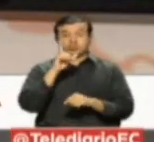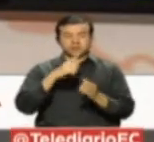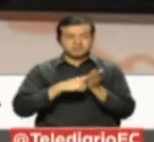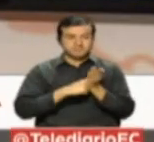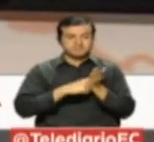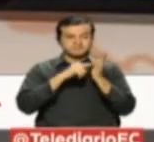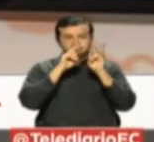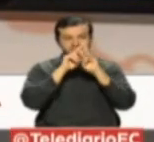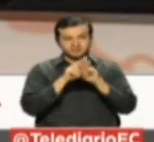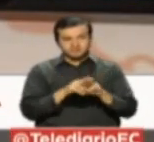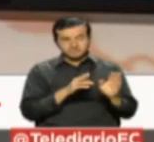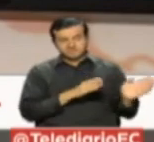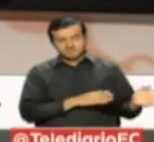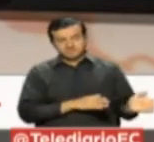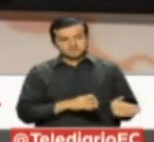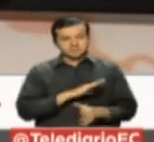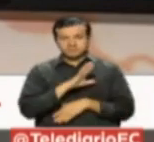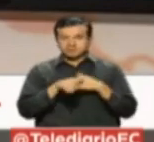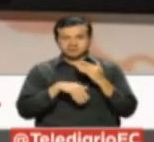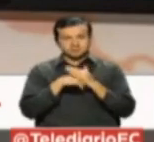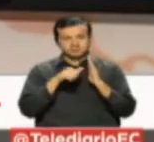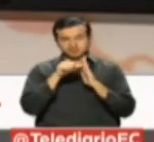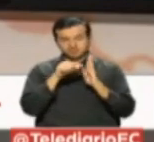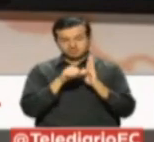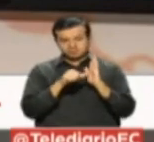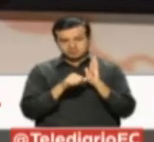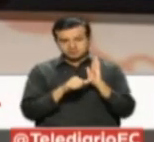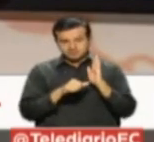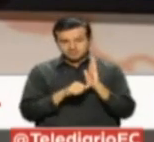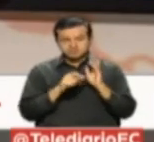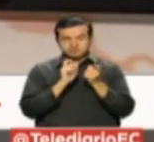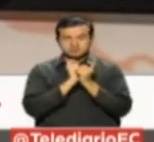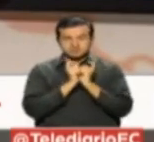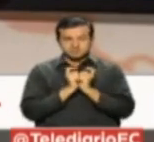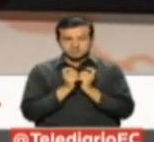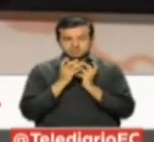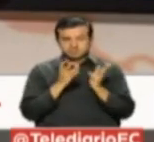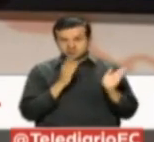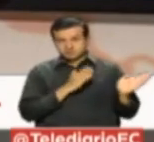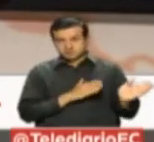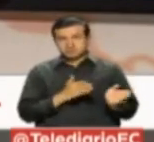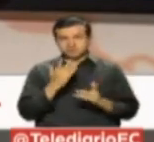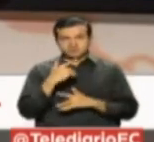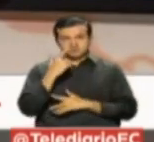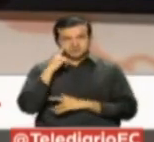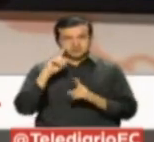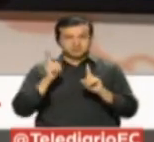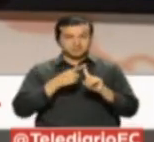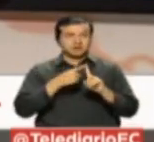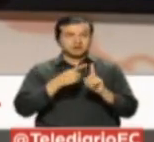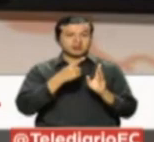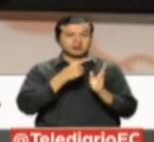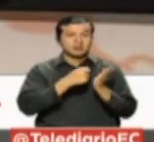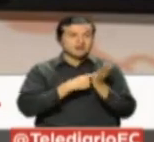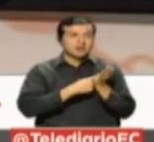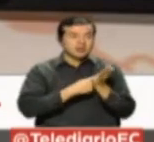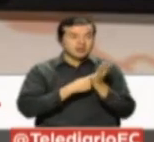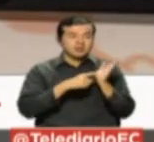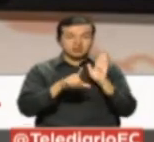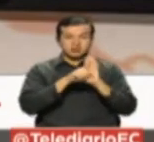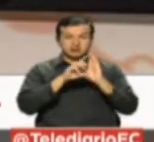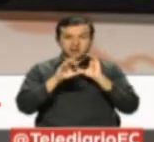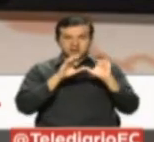revisar todo el articulado en cuanto a los ajustes que había que hacer después del primer debate de la ley de